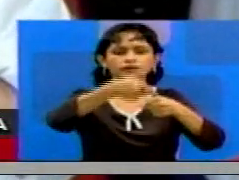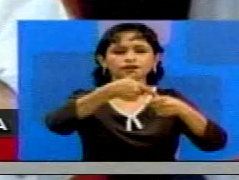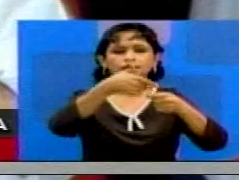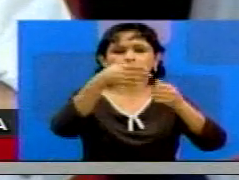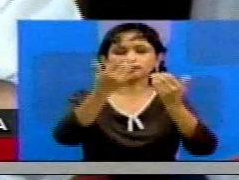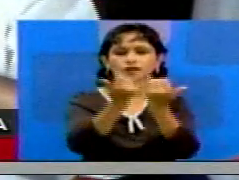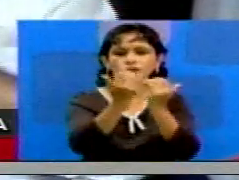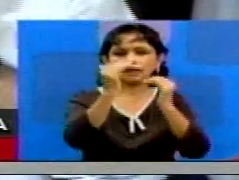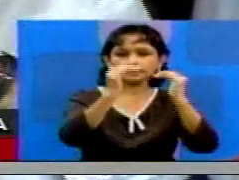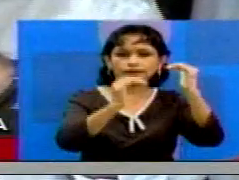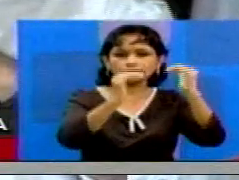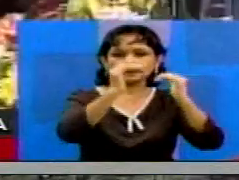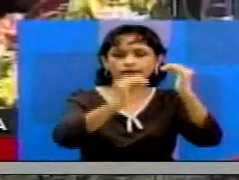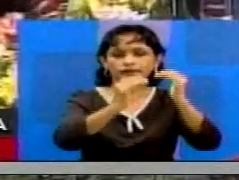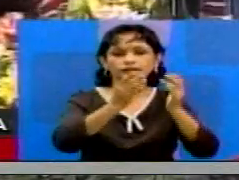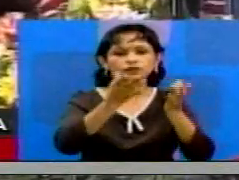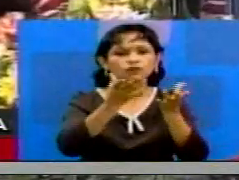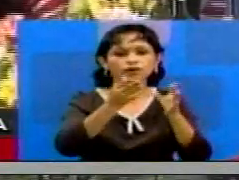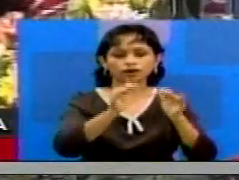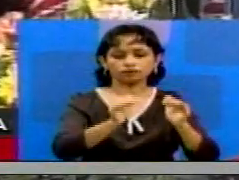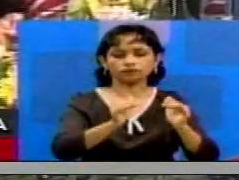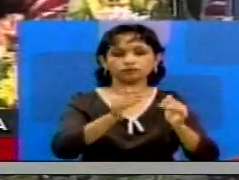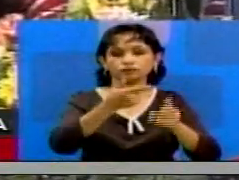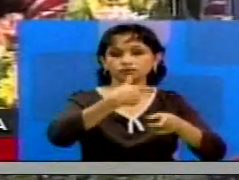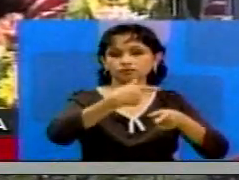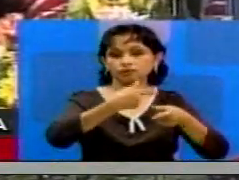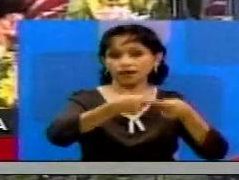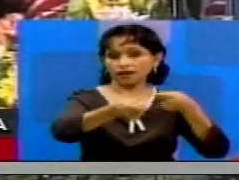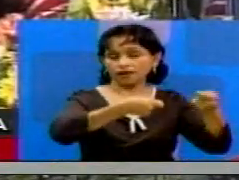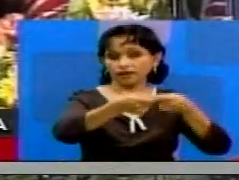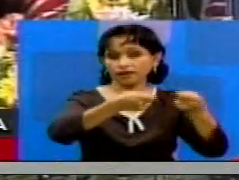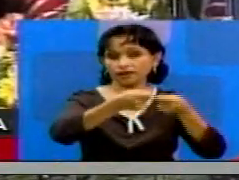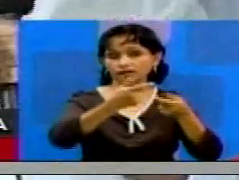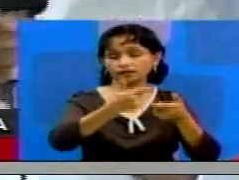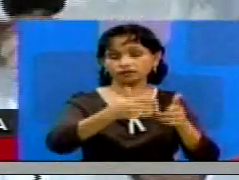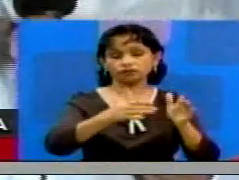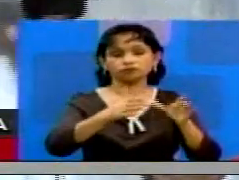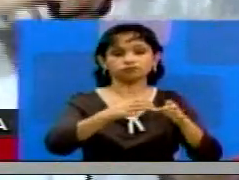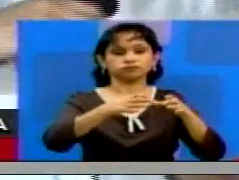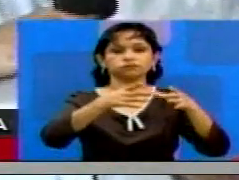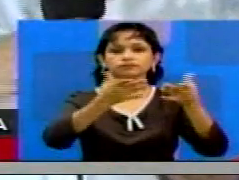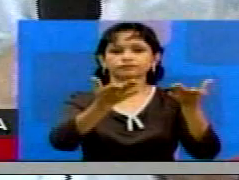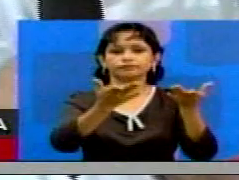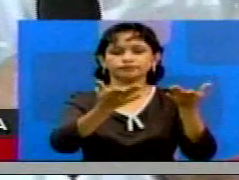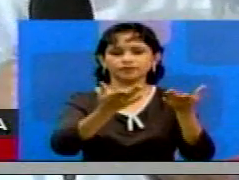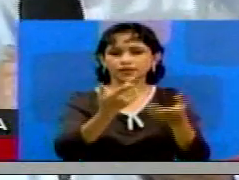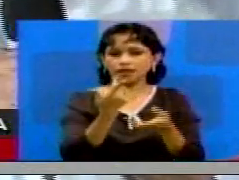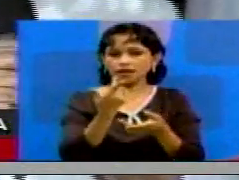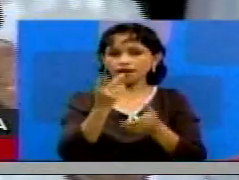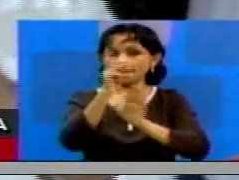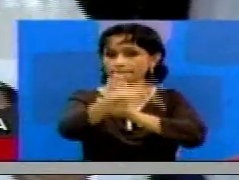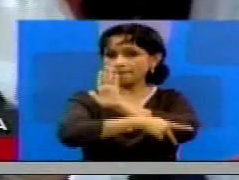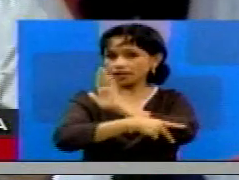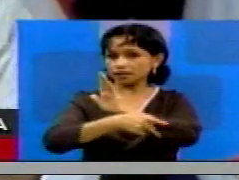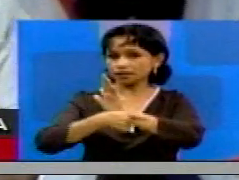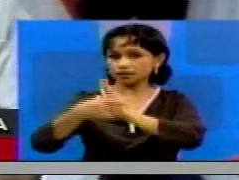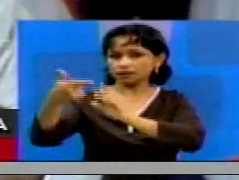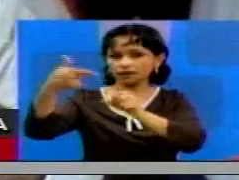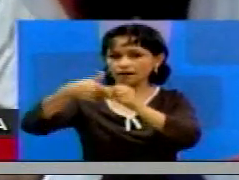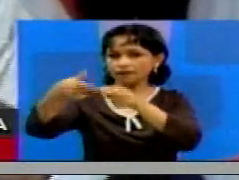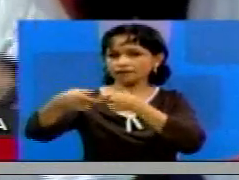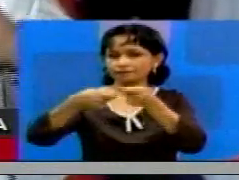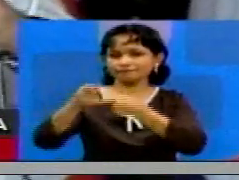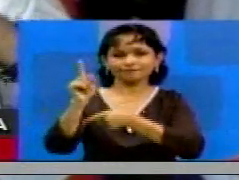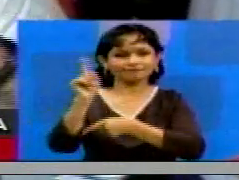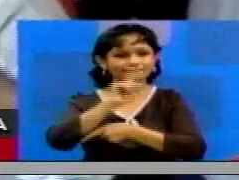estabilizar el precio del barril de petróleo. Entonces, el problema estructural no es el país petrolero